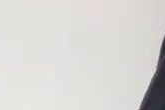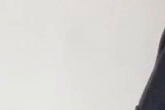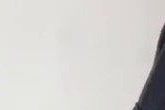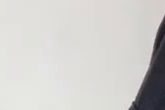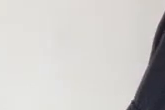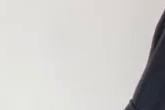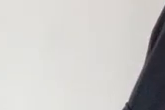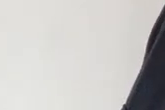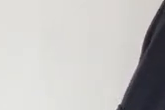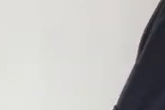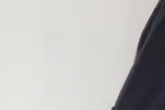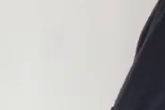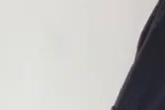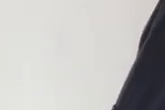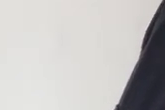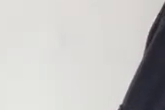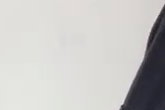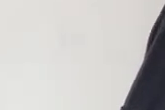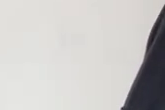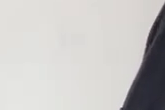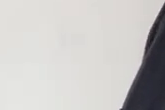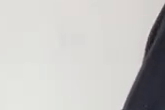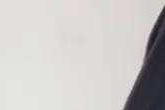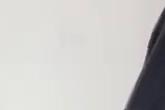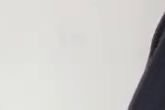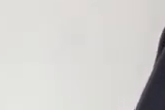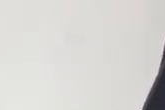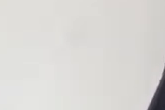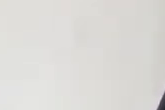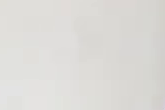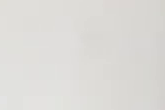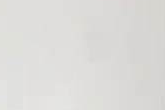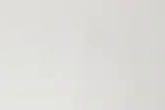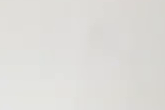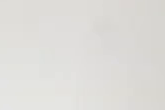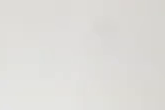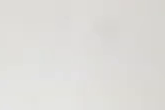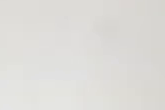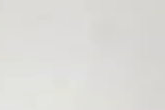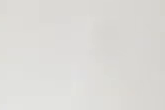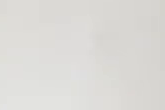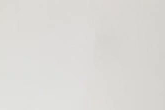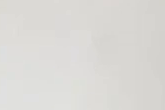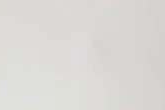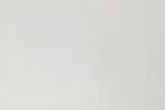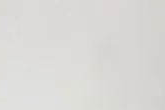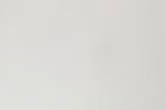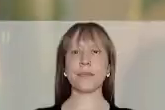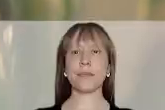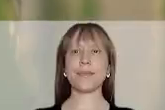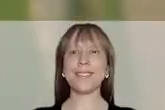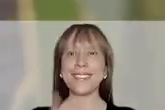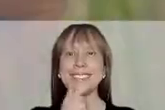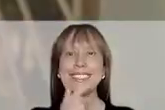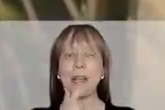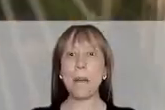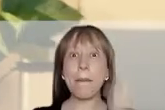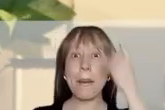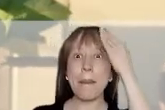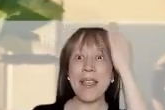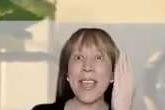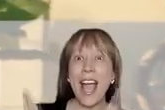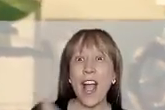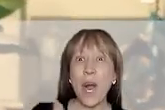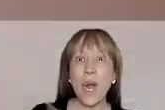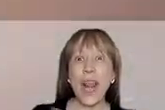influenza. Es importante este proceso de vacunación, ya que comenzamos con la campaña acá en nuestro CESFAM, en el cual